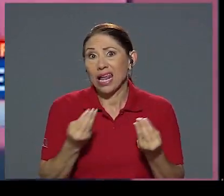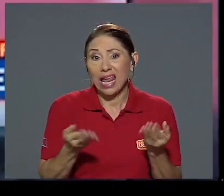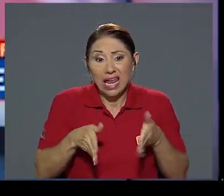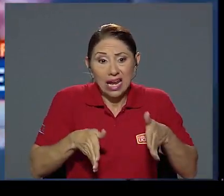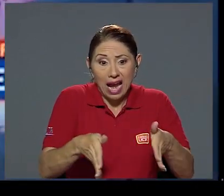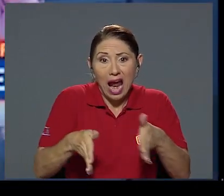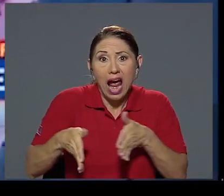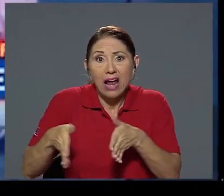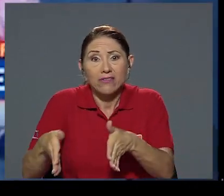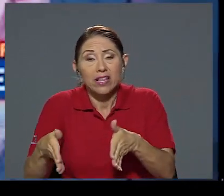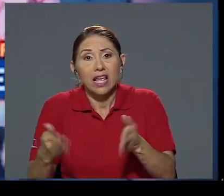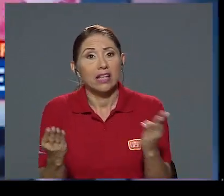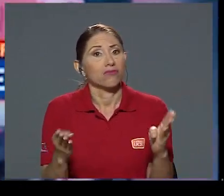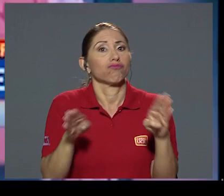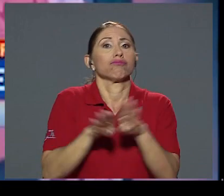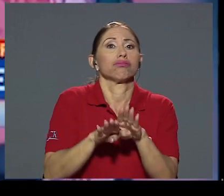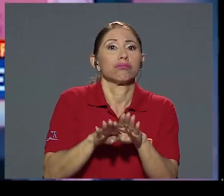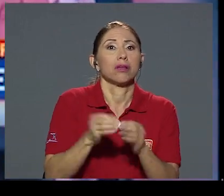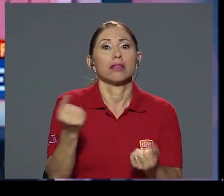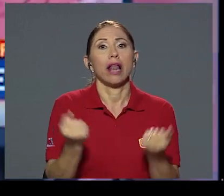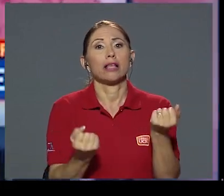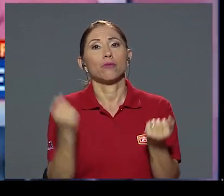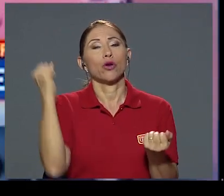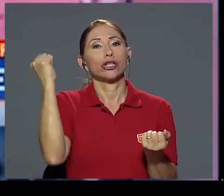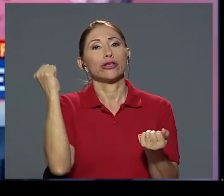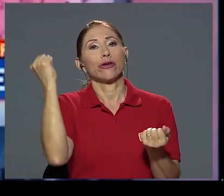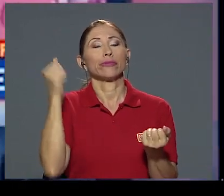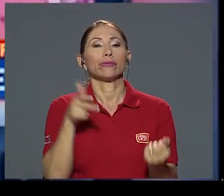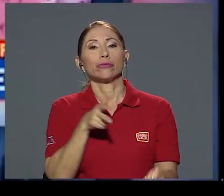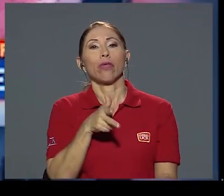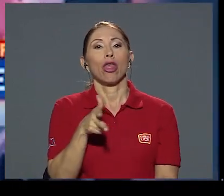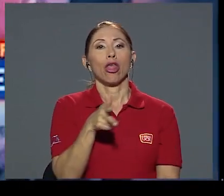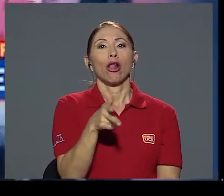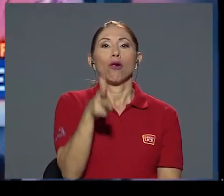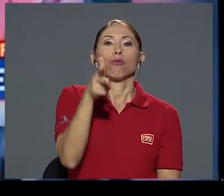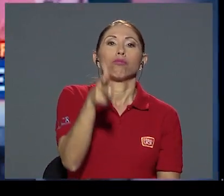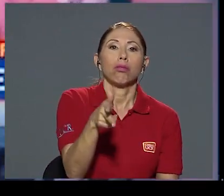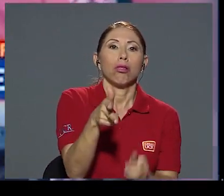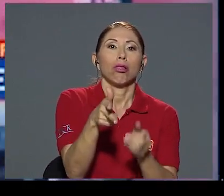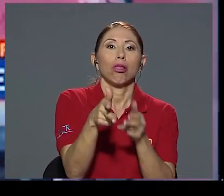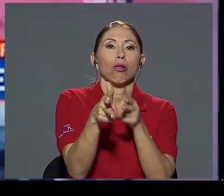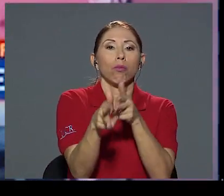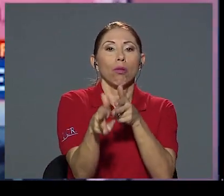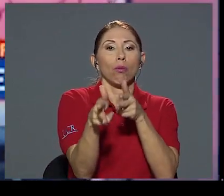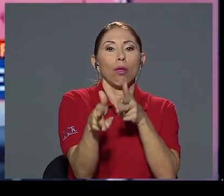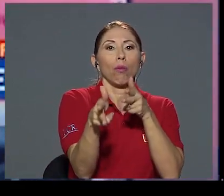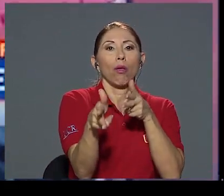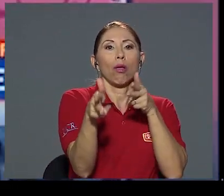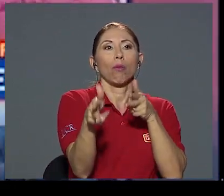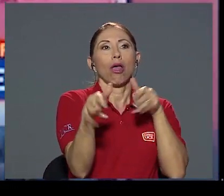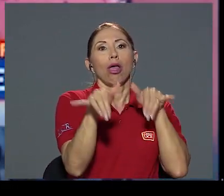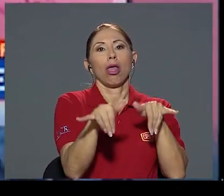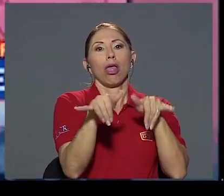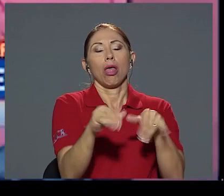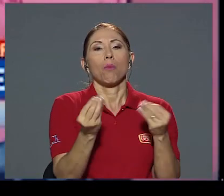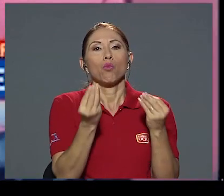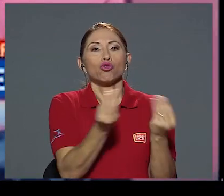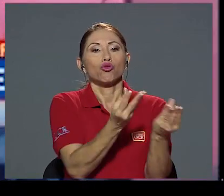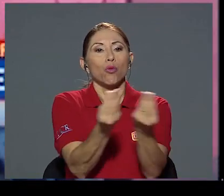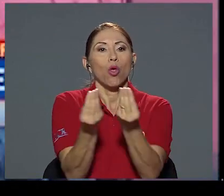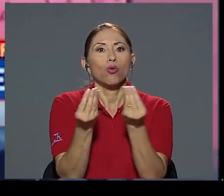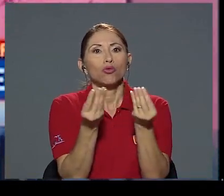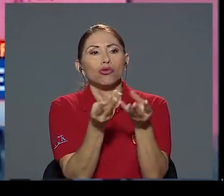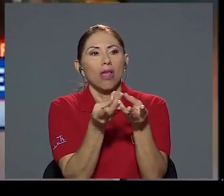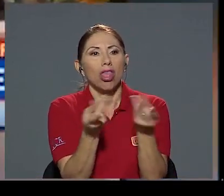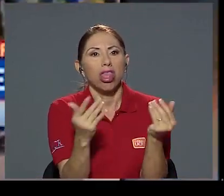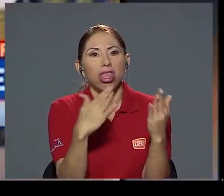carreteras, los transportistas tienen varados sus productos en las fronteras, incluso muchos productos agrícolas se pierden, ¿verdad?